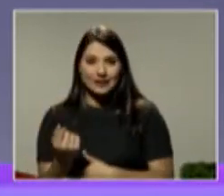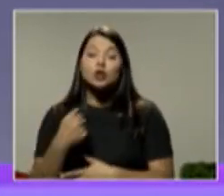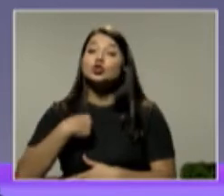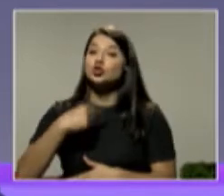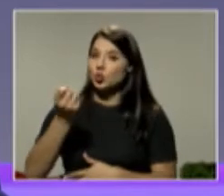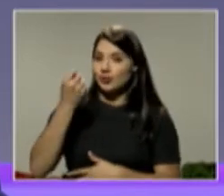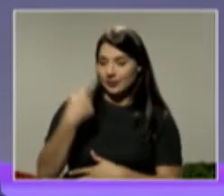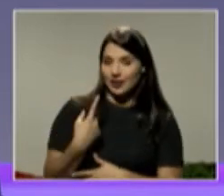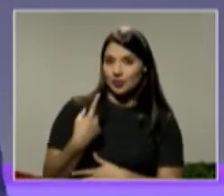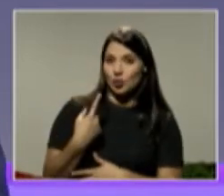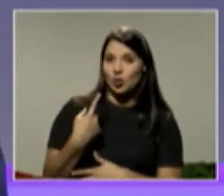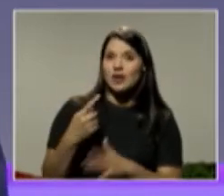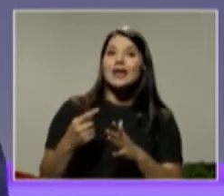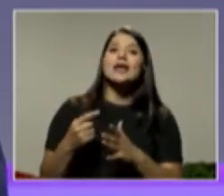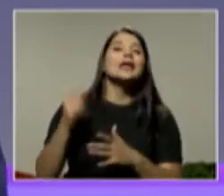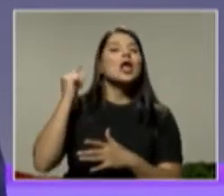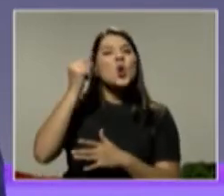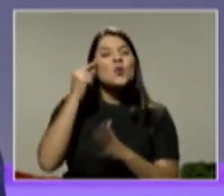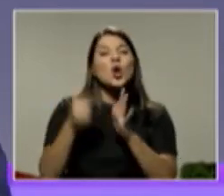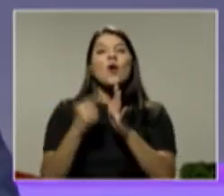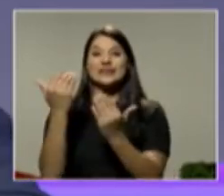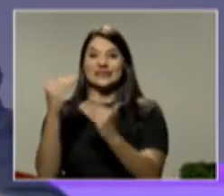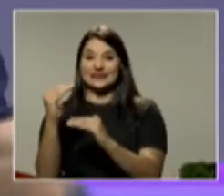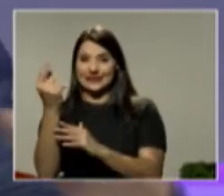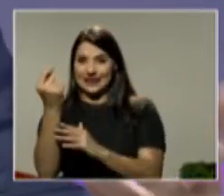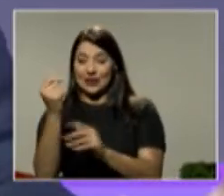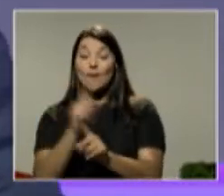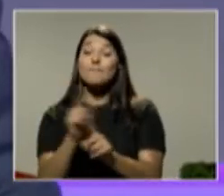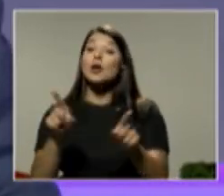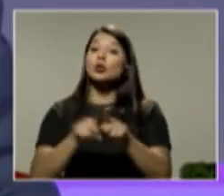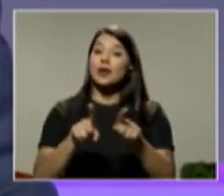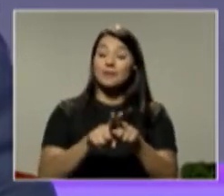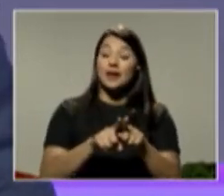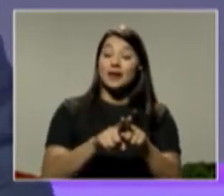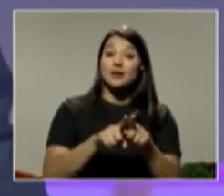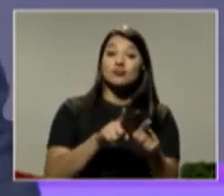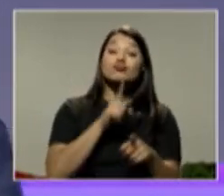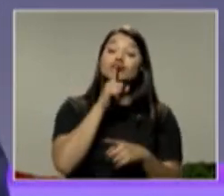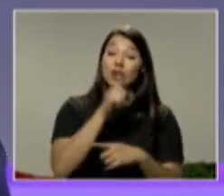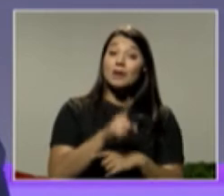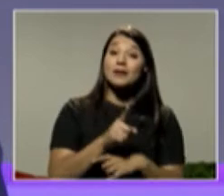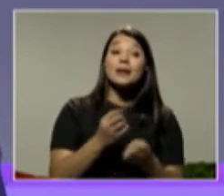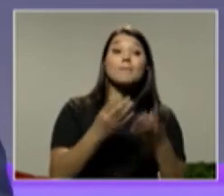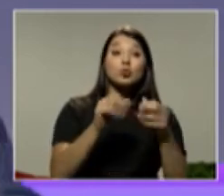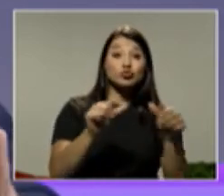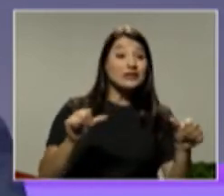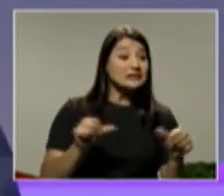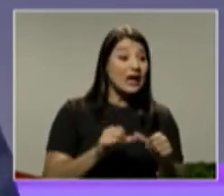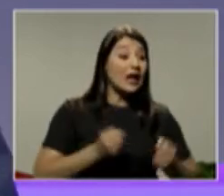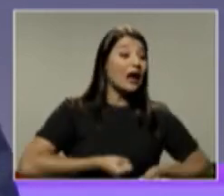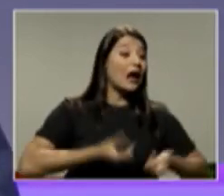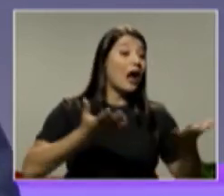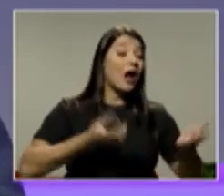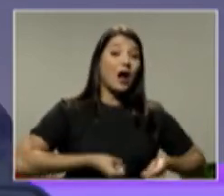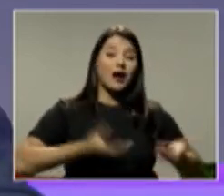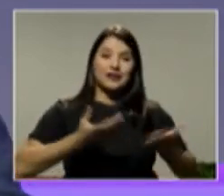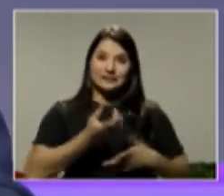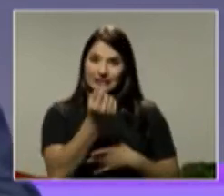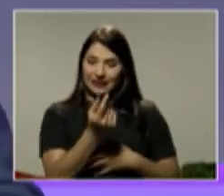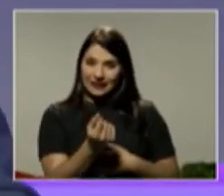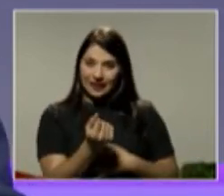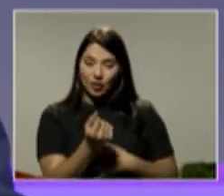entiendo que hay limitaciones de recursos, pero también es cierto que en muchas áreas se despilfarra el recurso